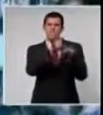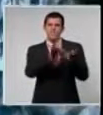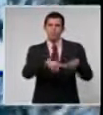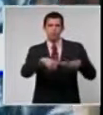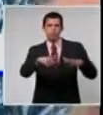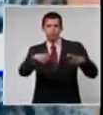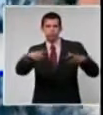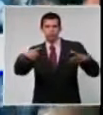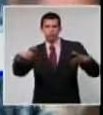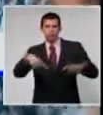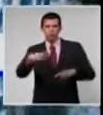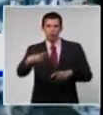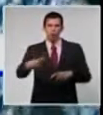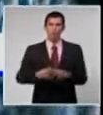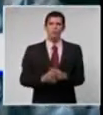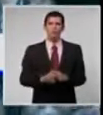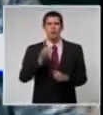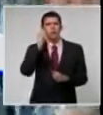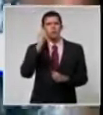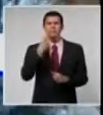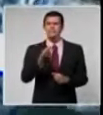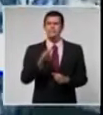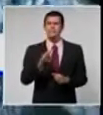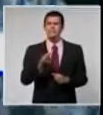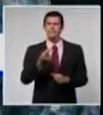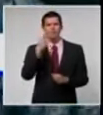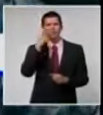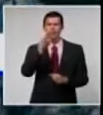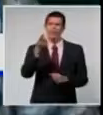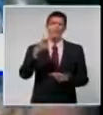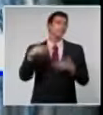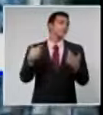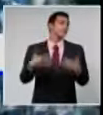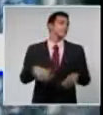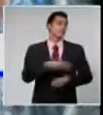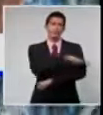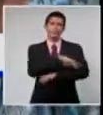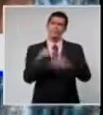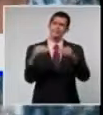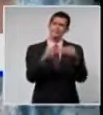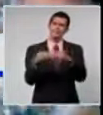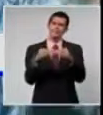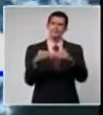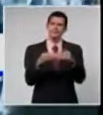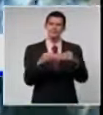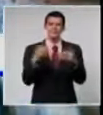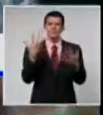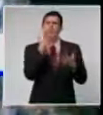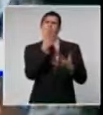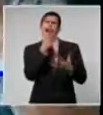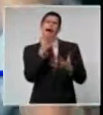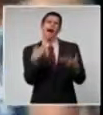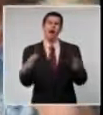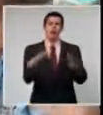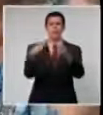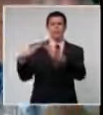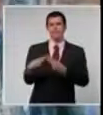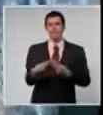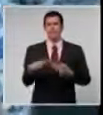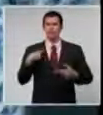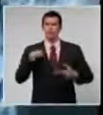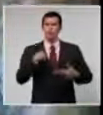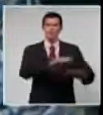estas discusiones para ver quién fue el primero que anunció la campaña, quién tiene tantas firmas. No, yo tengo 3.000, yo tengo